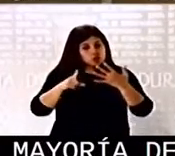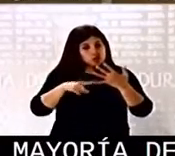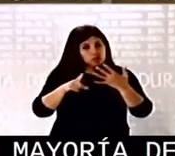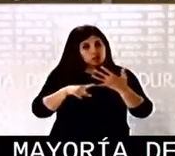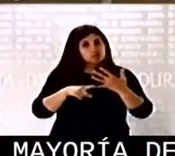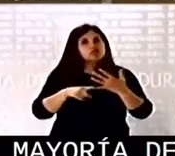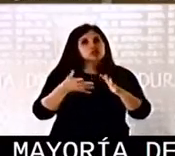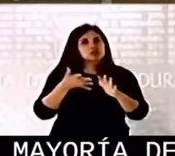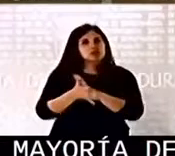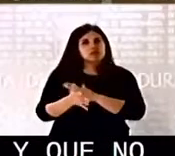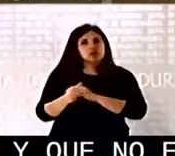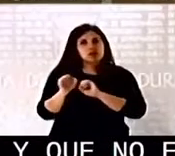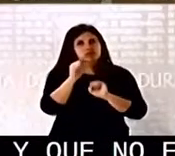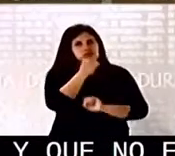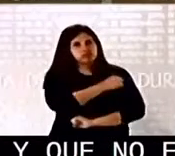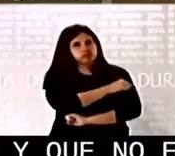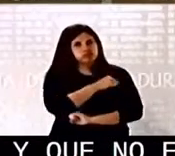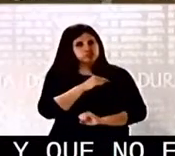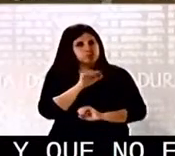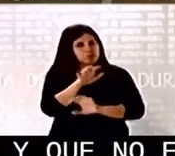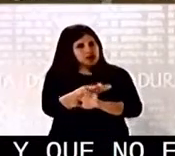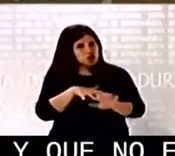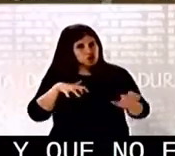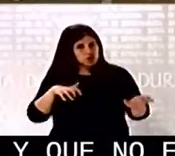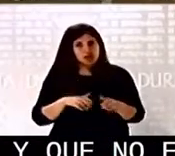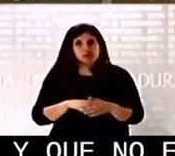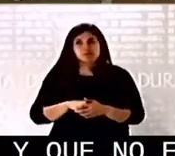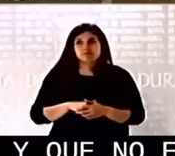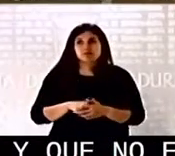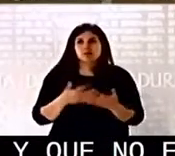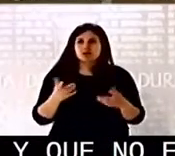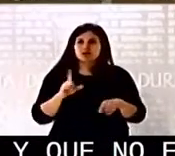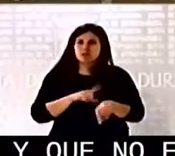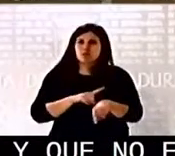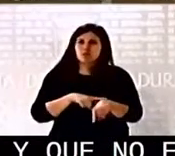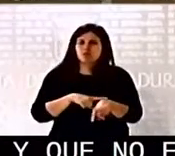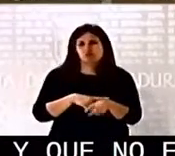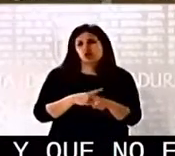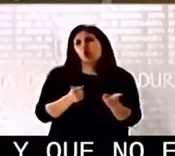y que no es tanto tiempo para que, mientras tanto,